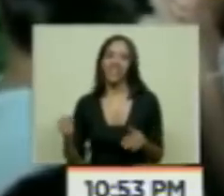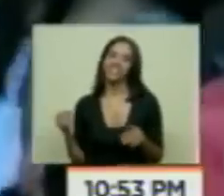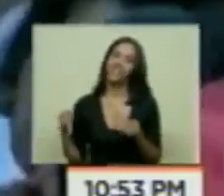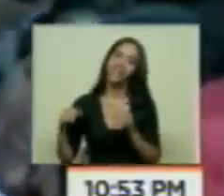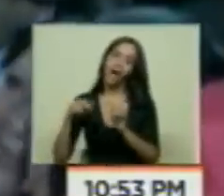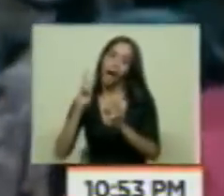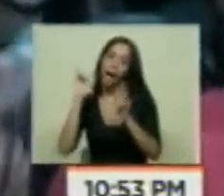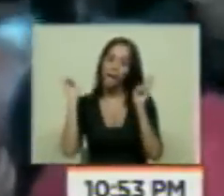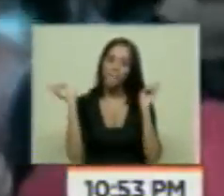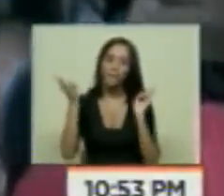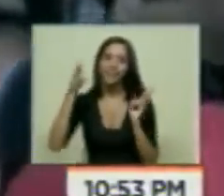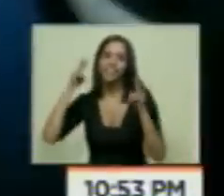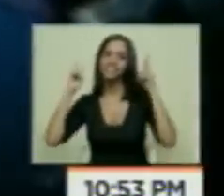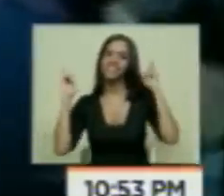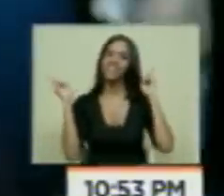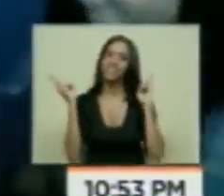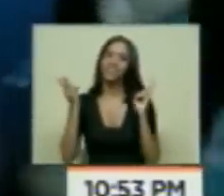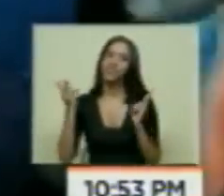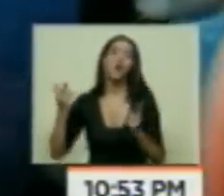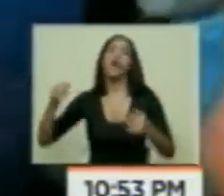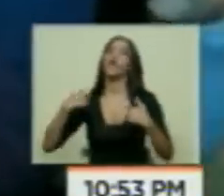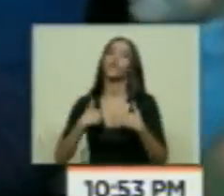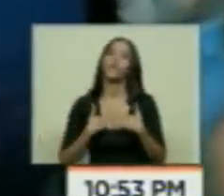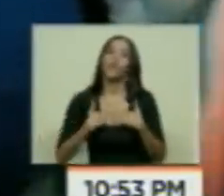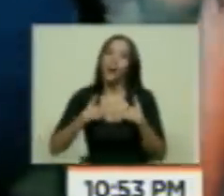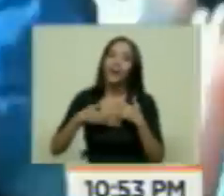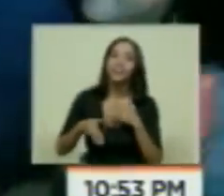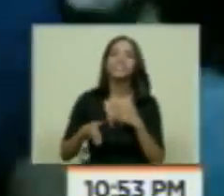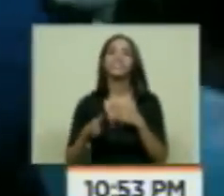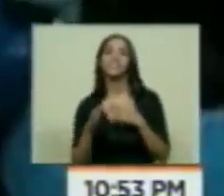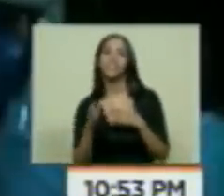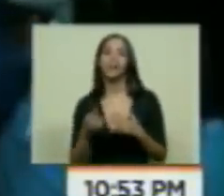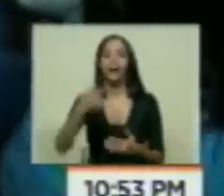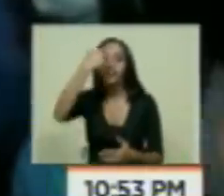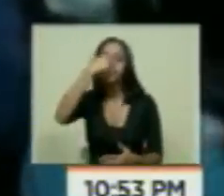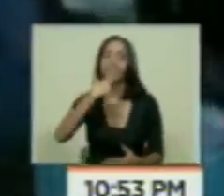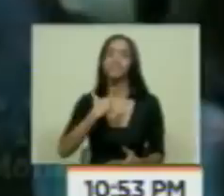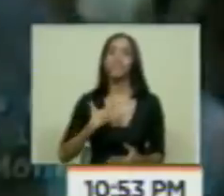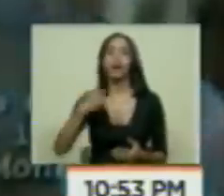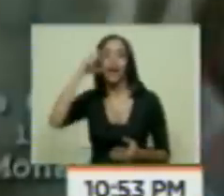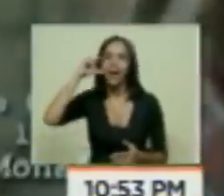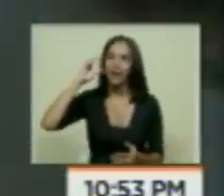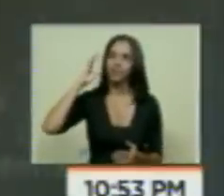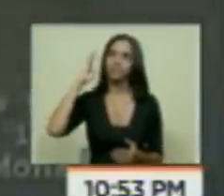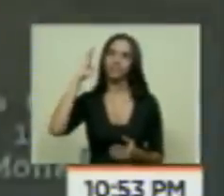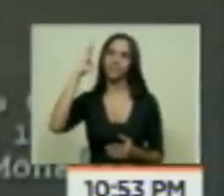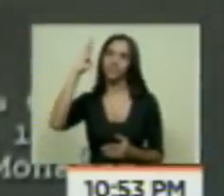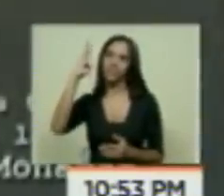caminando fui lo que fui. Ay, adiós, que será